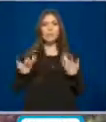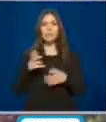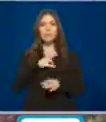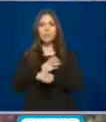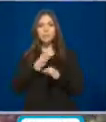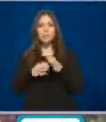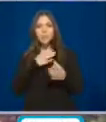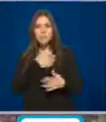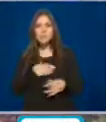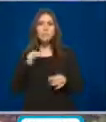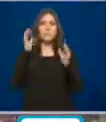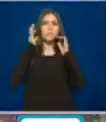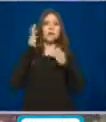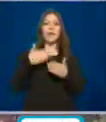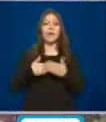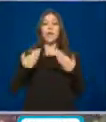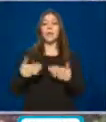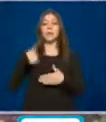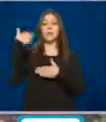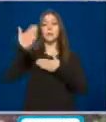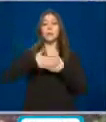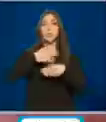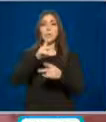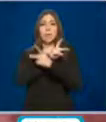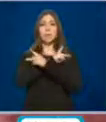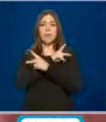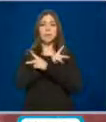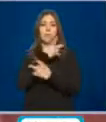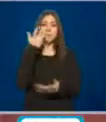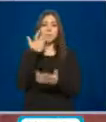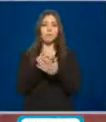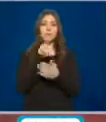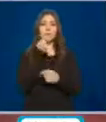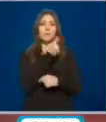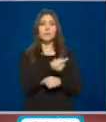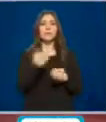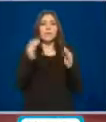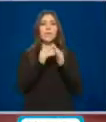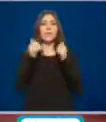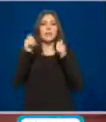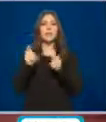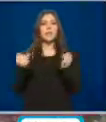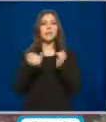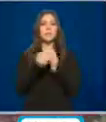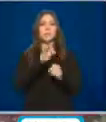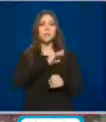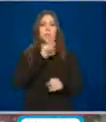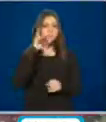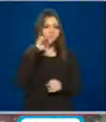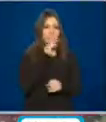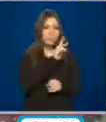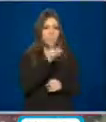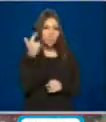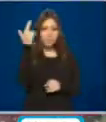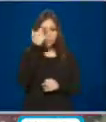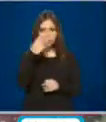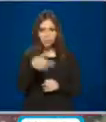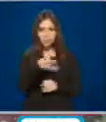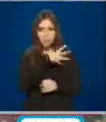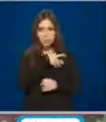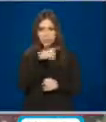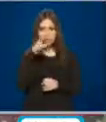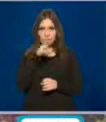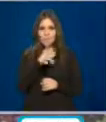que vienen las vacaciones de verano y tenemos más tiempo a nuestros pequeños en casa, también el poder leerlos para ver qué es lo que